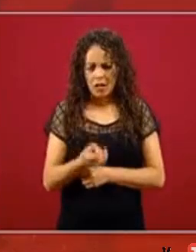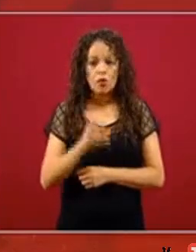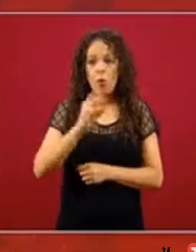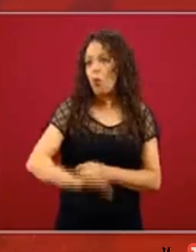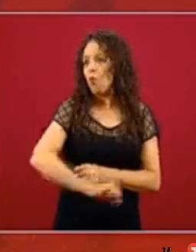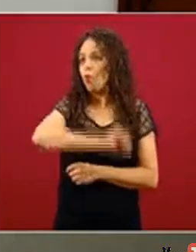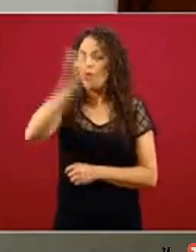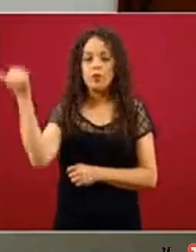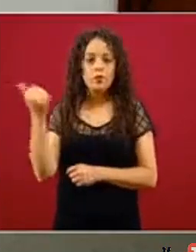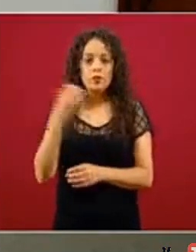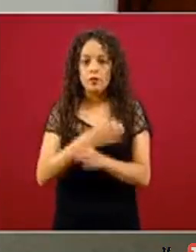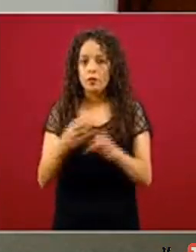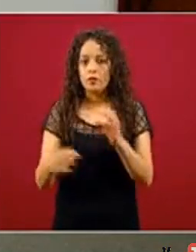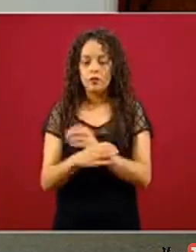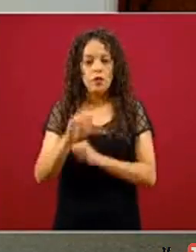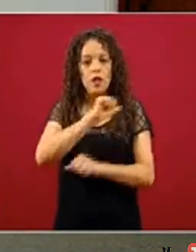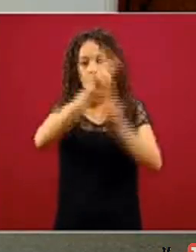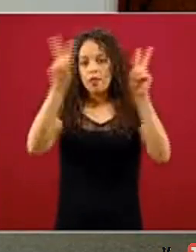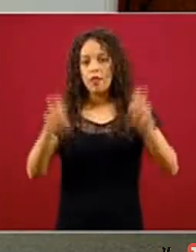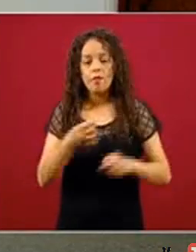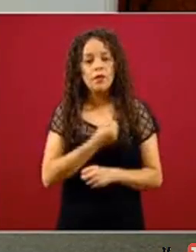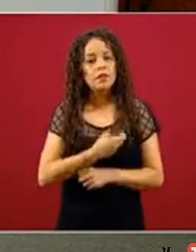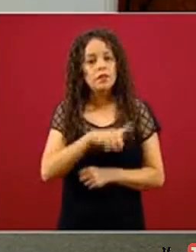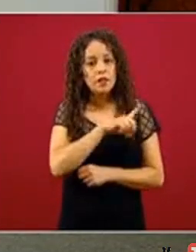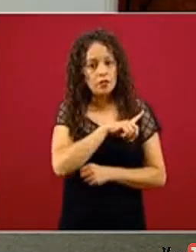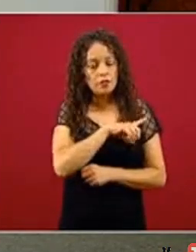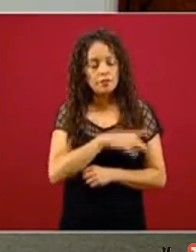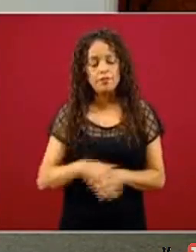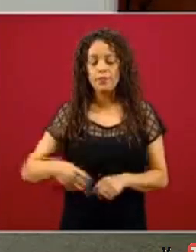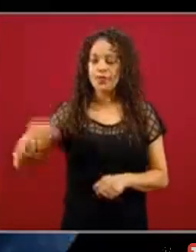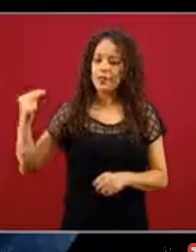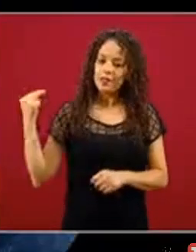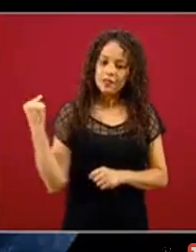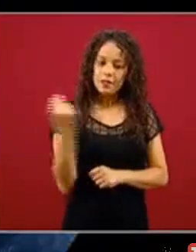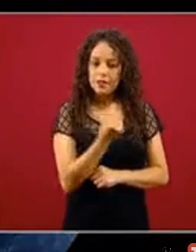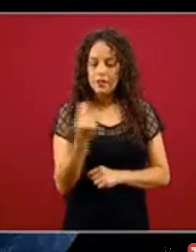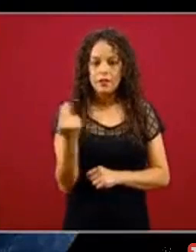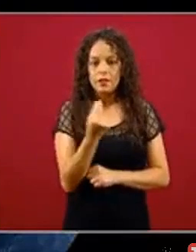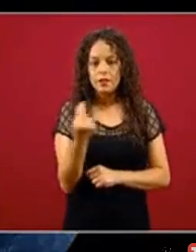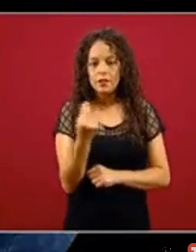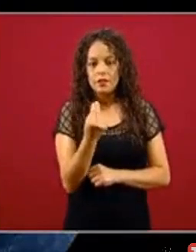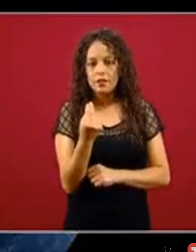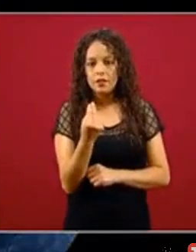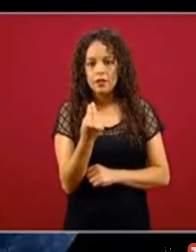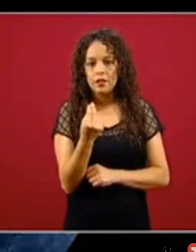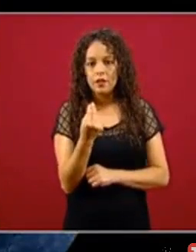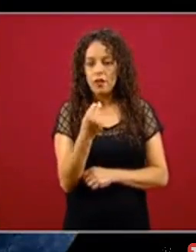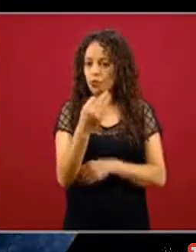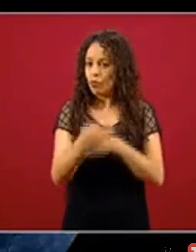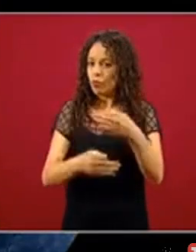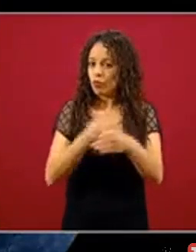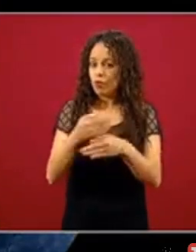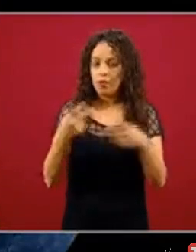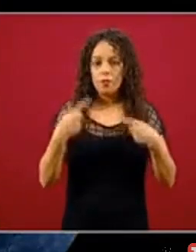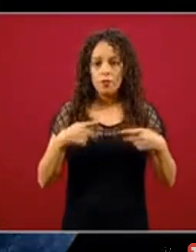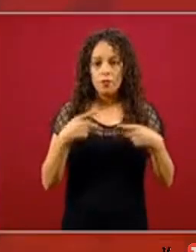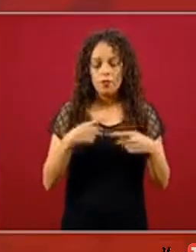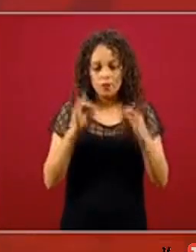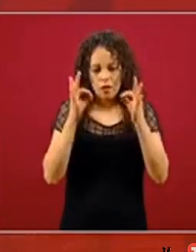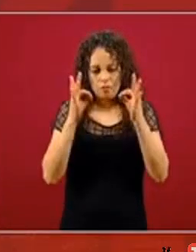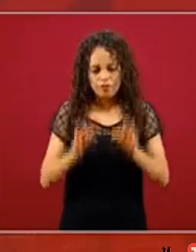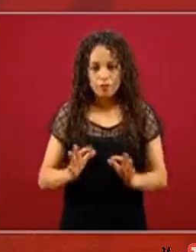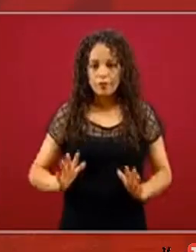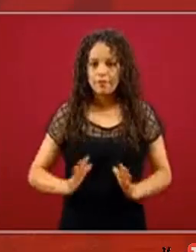de salud, requiere una participación de todas y todos. Es decir,